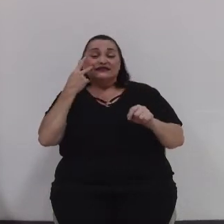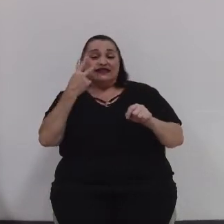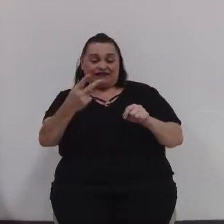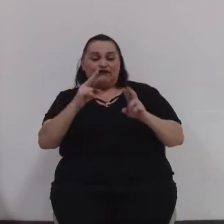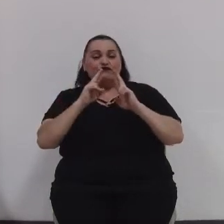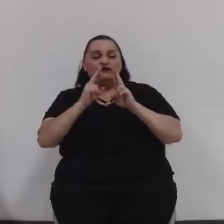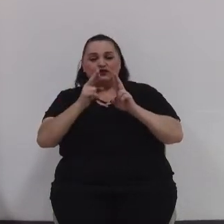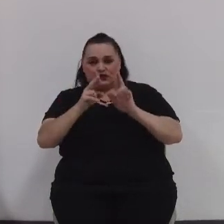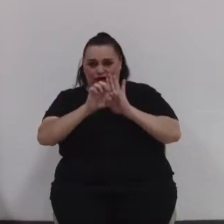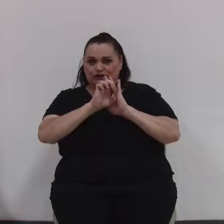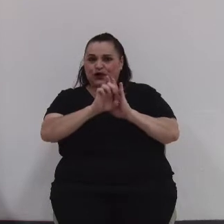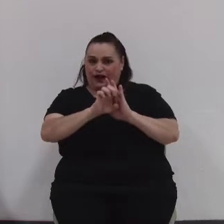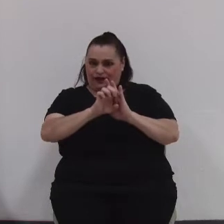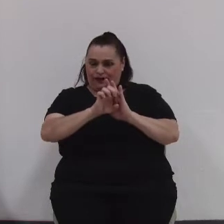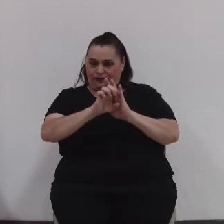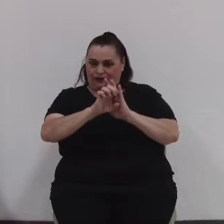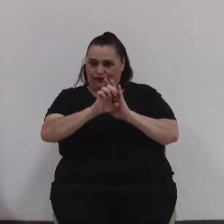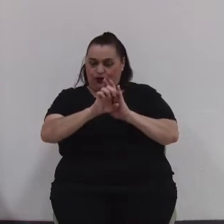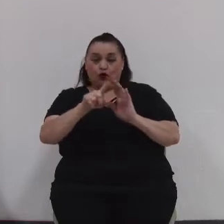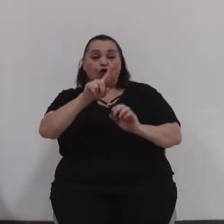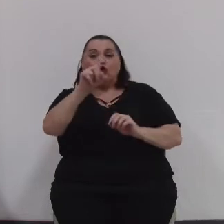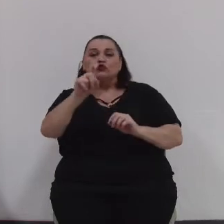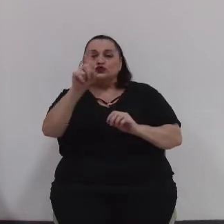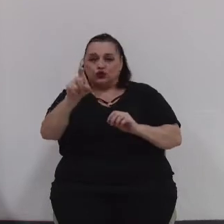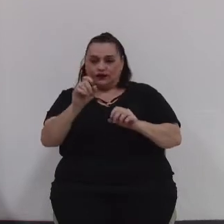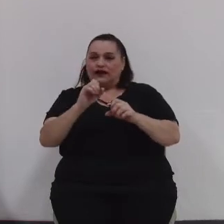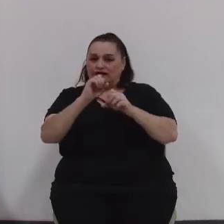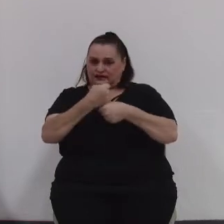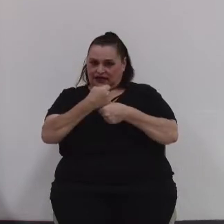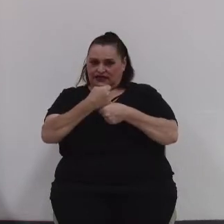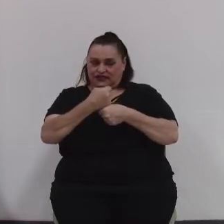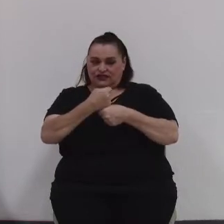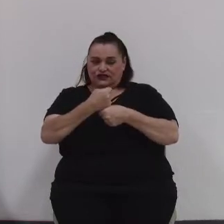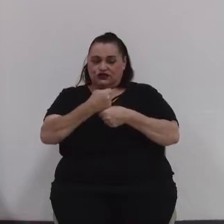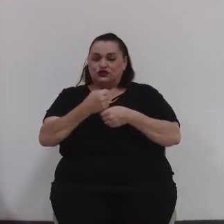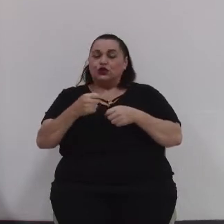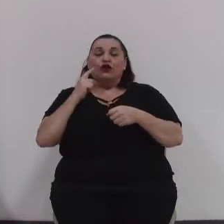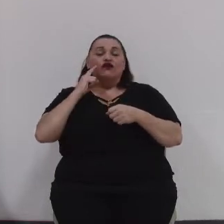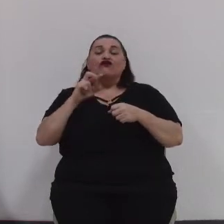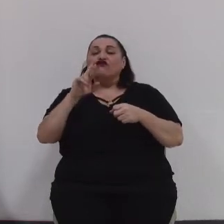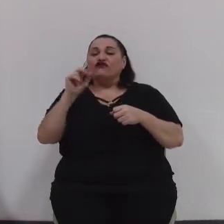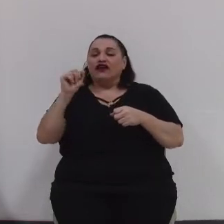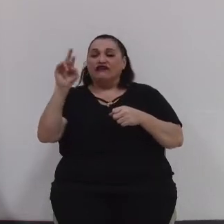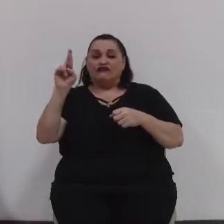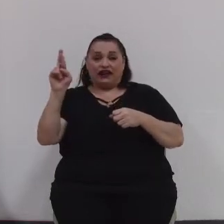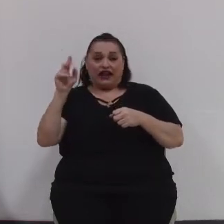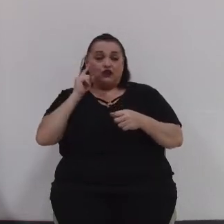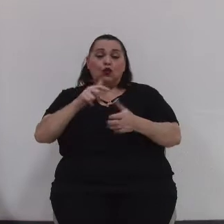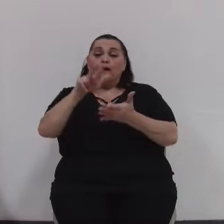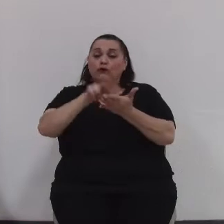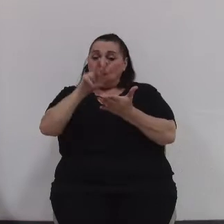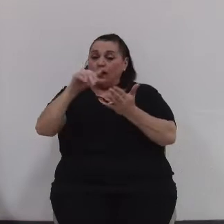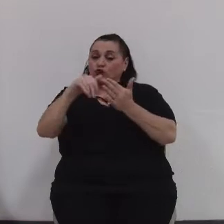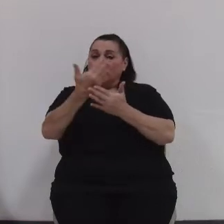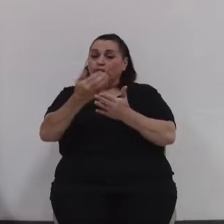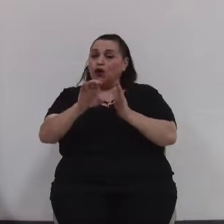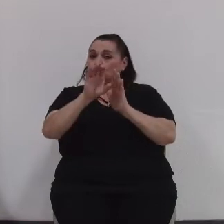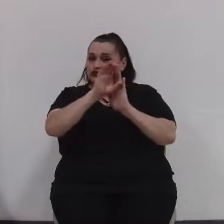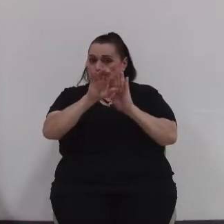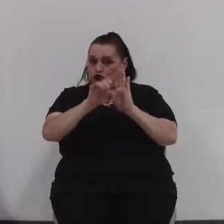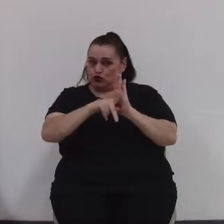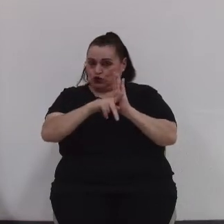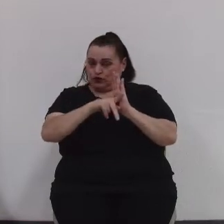por ejemplo, de la consulta que se quiso hacer en el plebiscito o en el referéndum para aprobar o no la nueva Constitución.